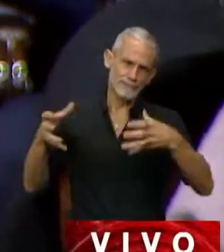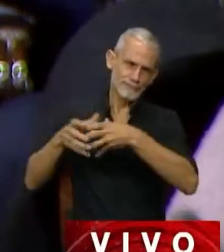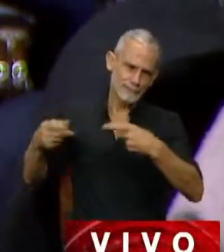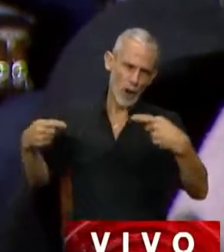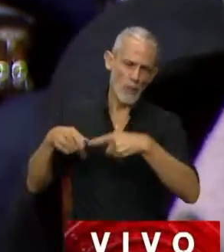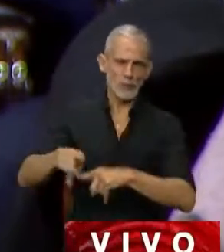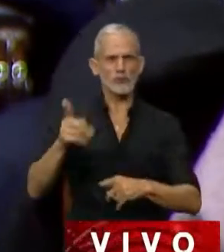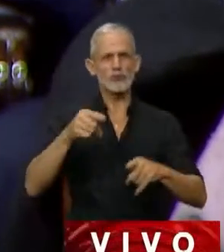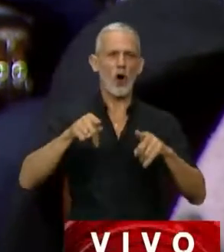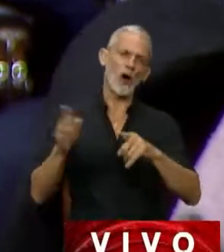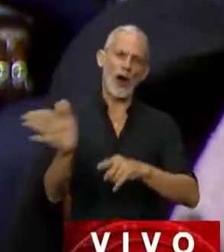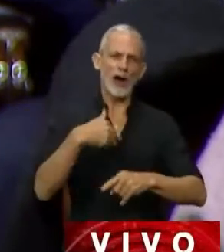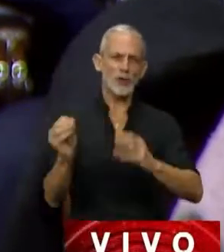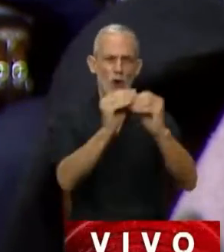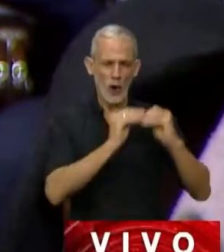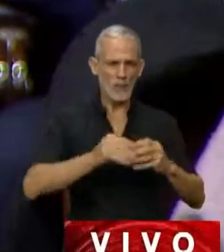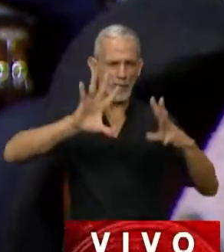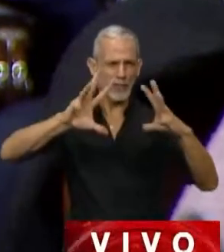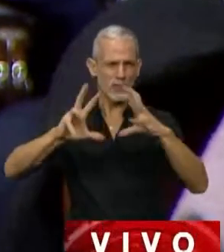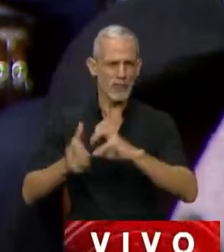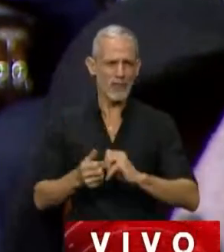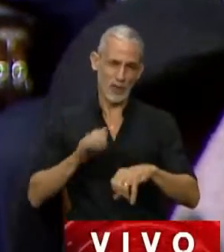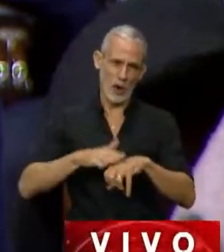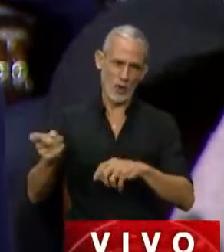pueblo, hermanas y hermanas de nuestra patria.